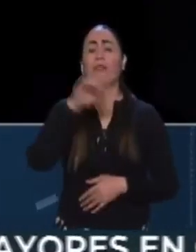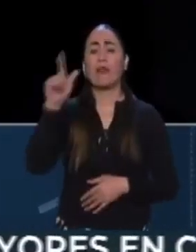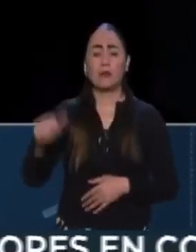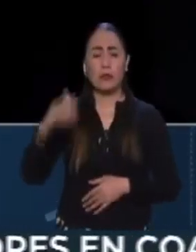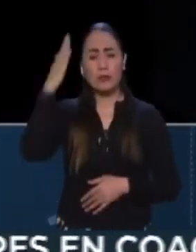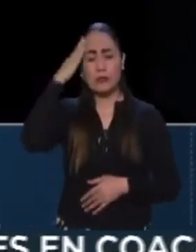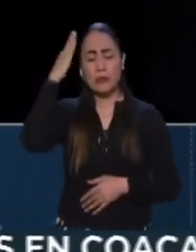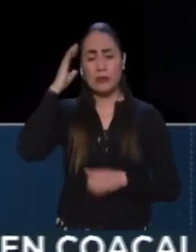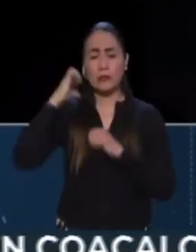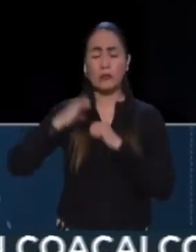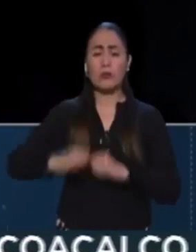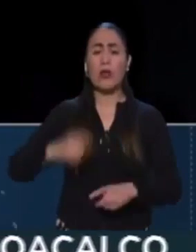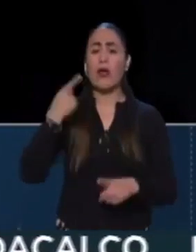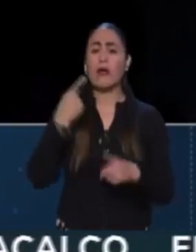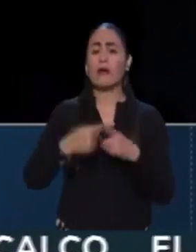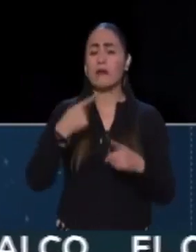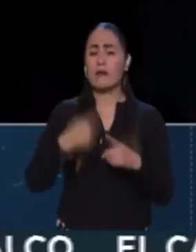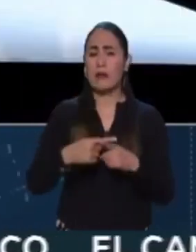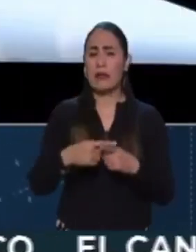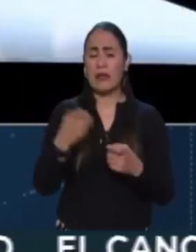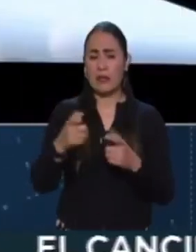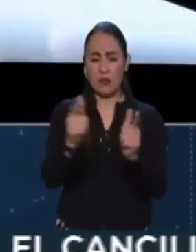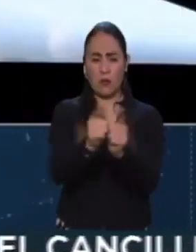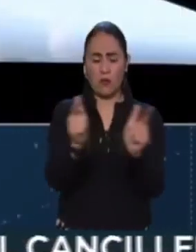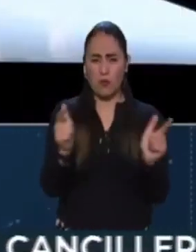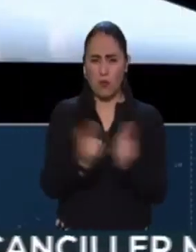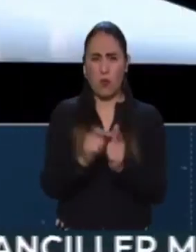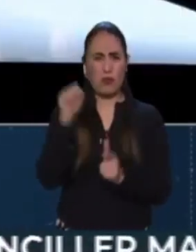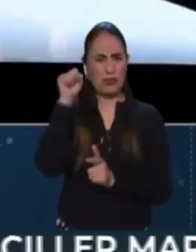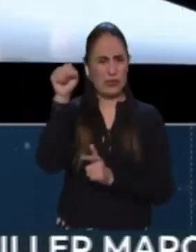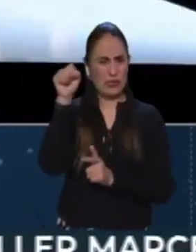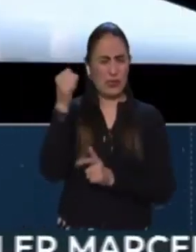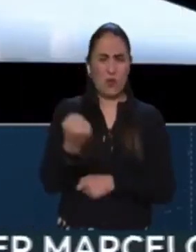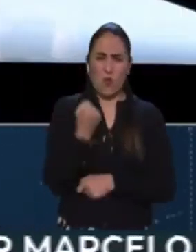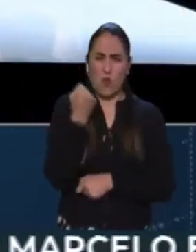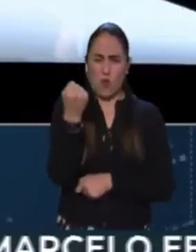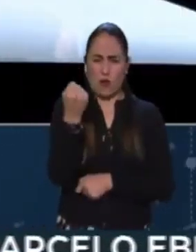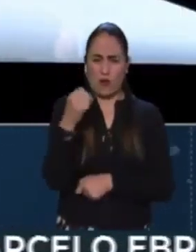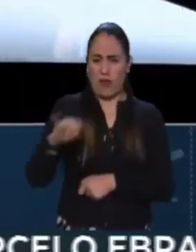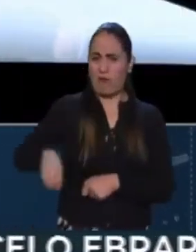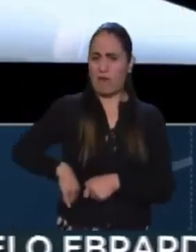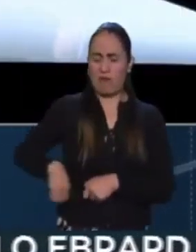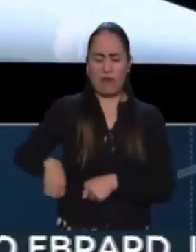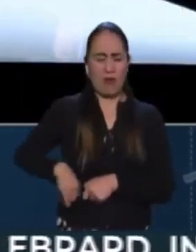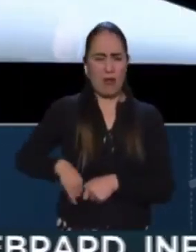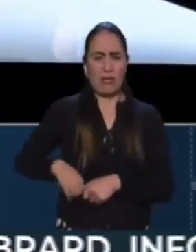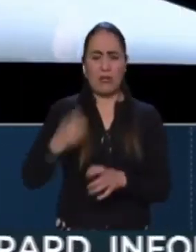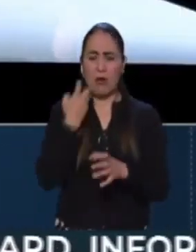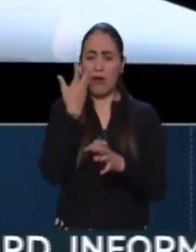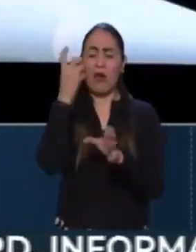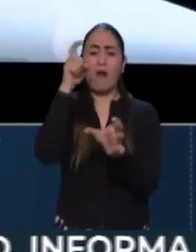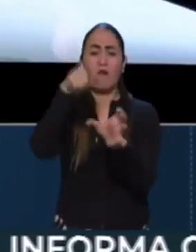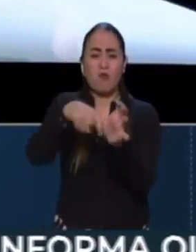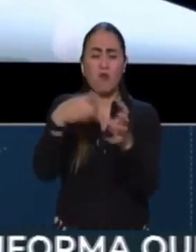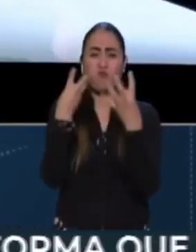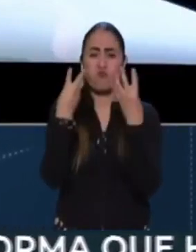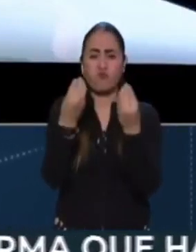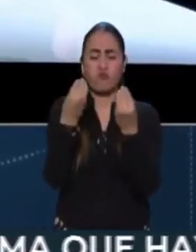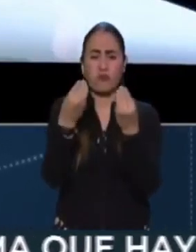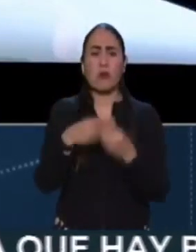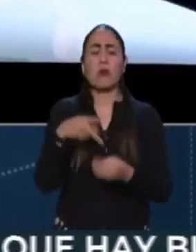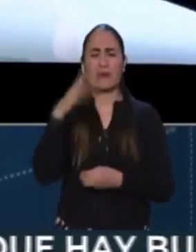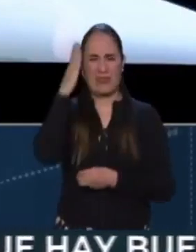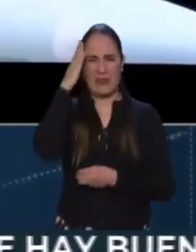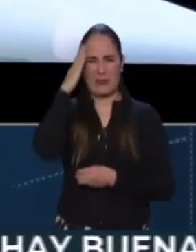liderazgo sindical. Como repito, es un sindicato muy fuerte y hay muchos interesados, pero sobre todo parte del equipo de